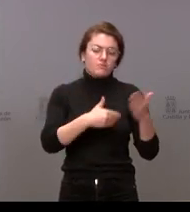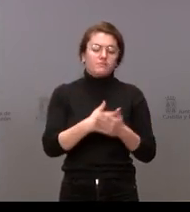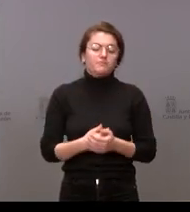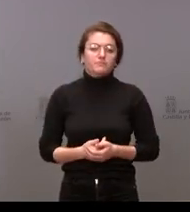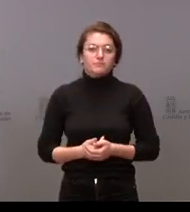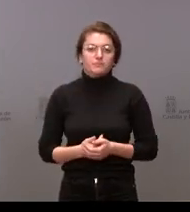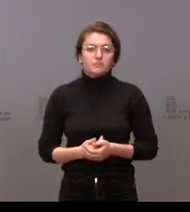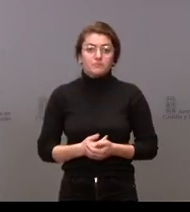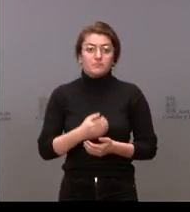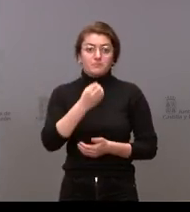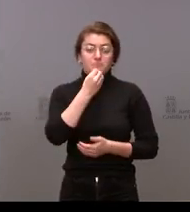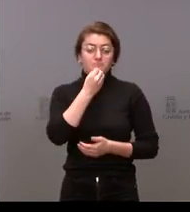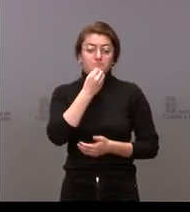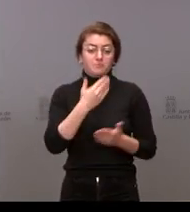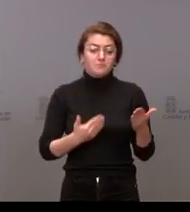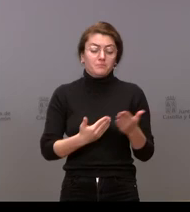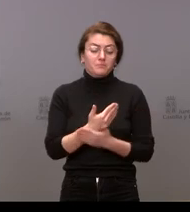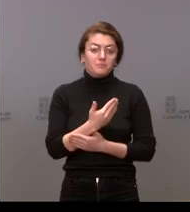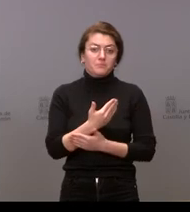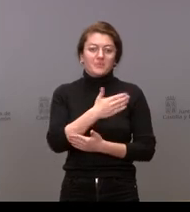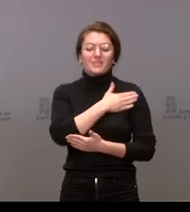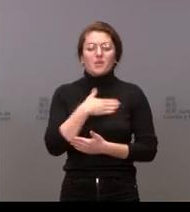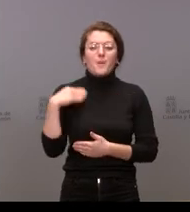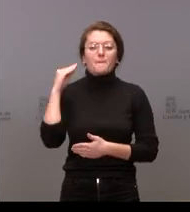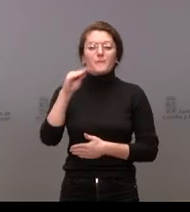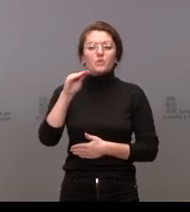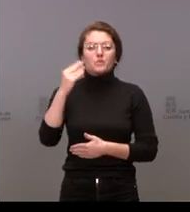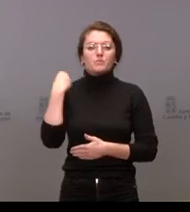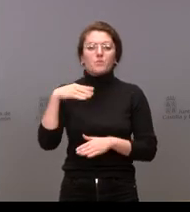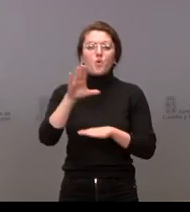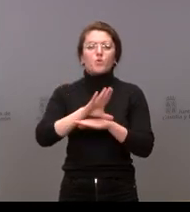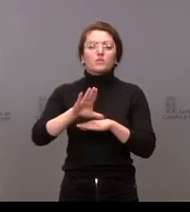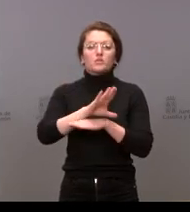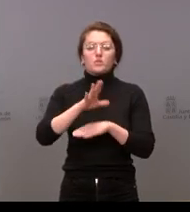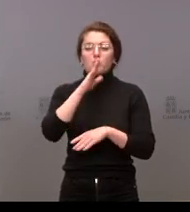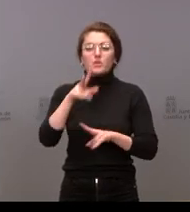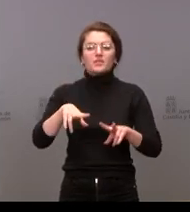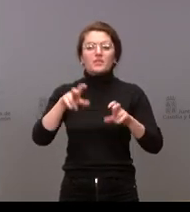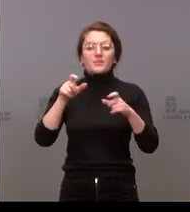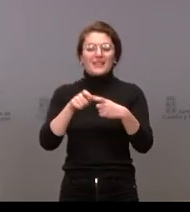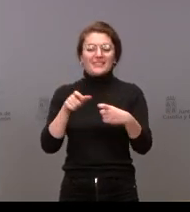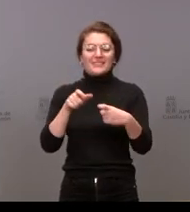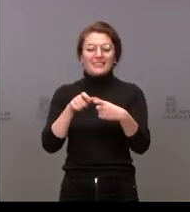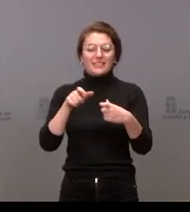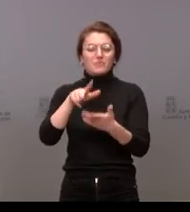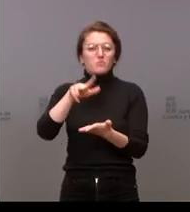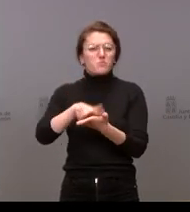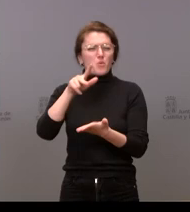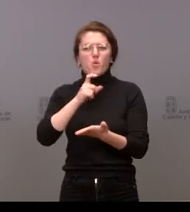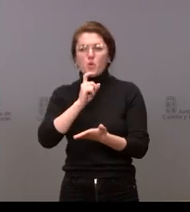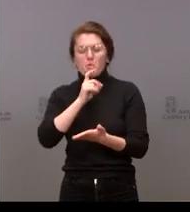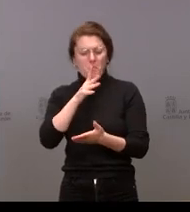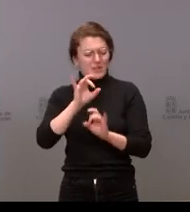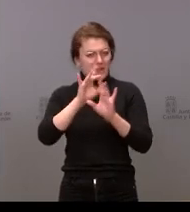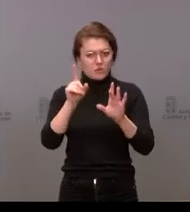a que en primer lugar yo quiero preguntarle al consejero porque este tema de la evaluación la validación de los tres a mí todavía no me ha quedado claro